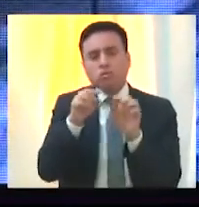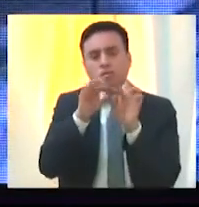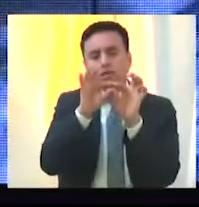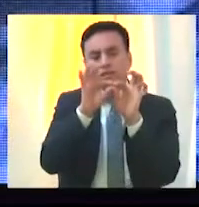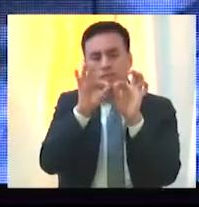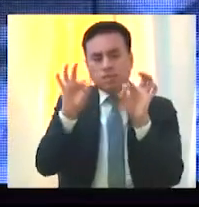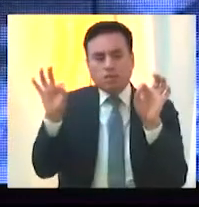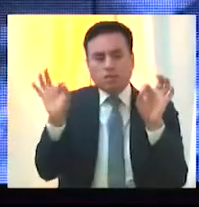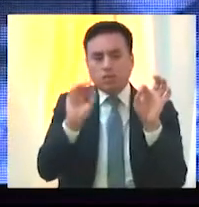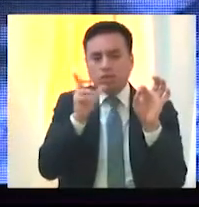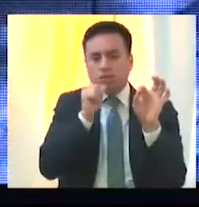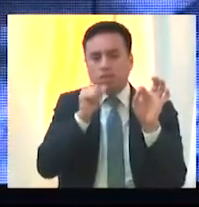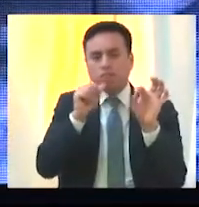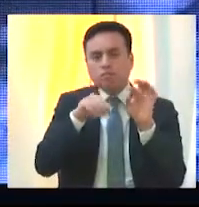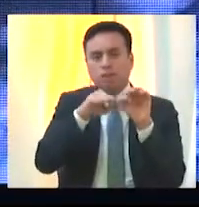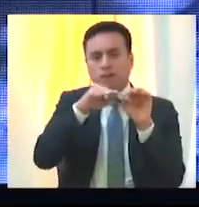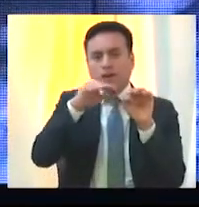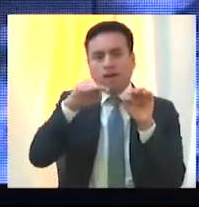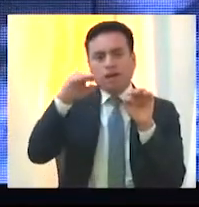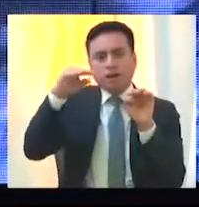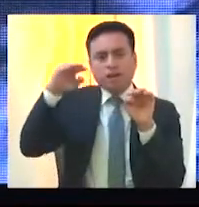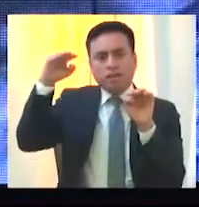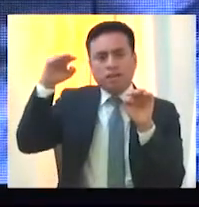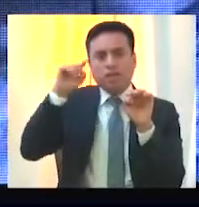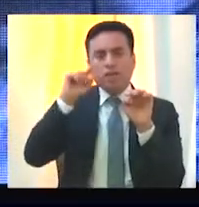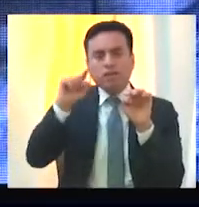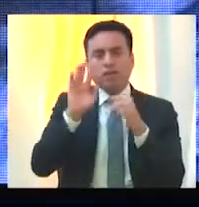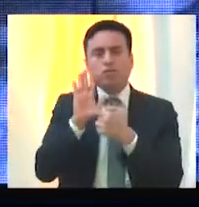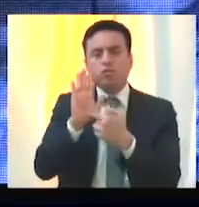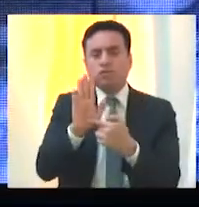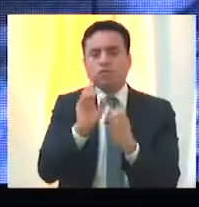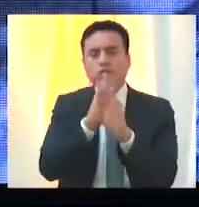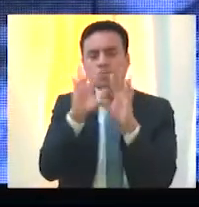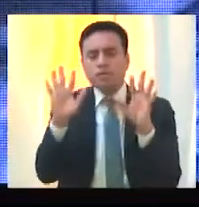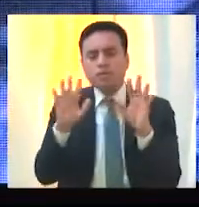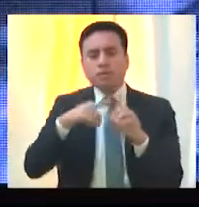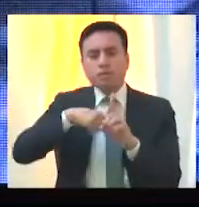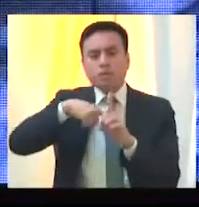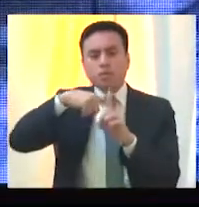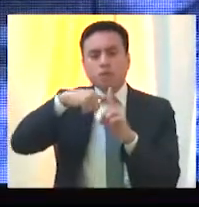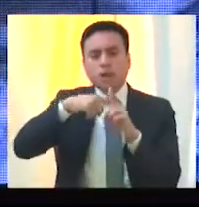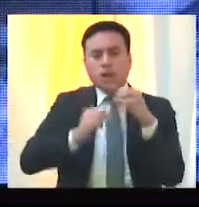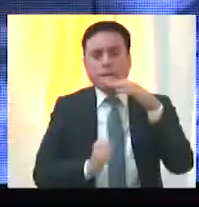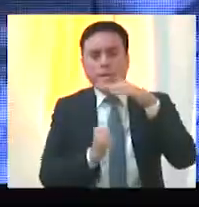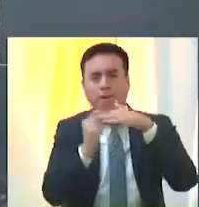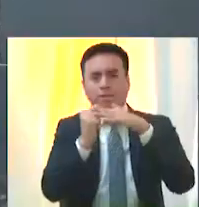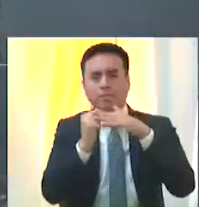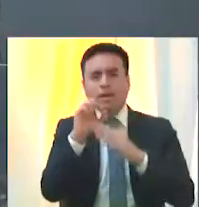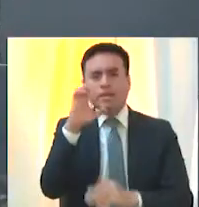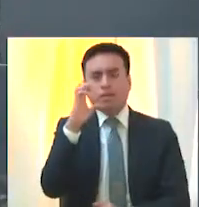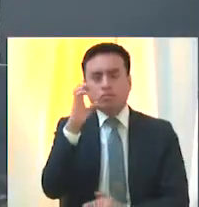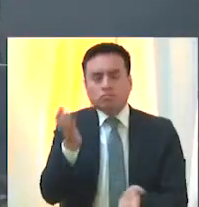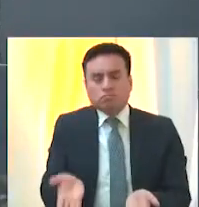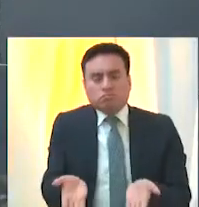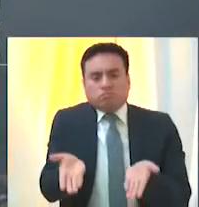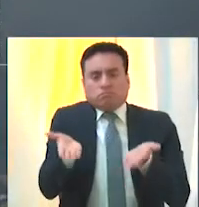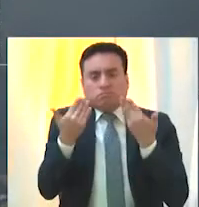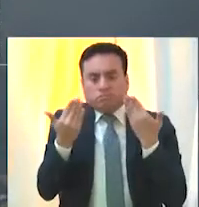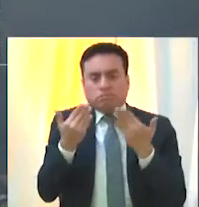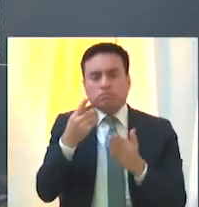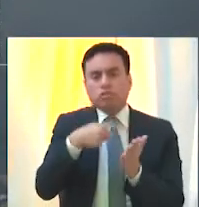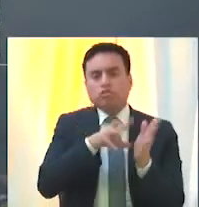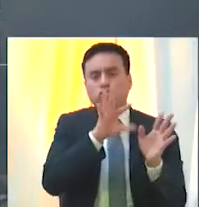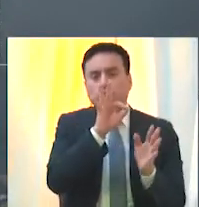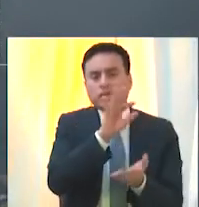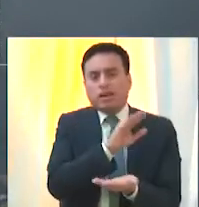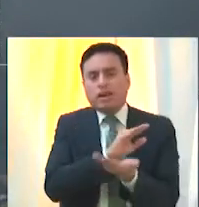que se inclina hacia arriba, esa muestra claramente cómo las temperaturas máximas del mes de enero han ido aumentando desde los años